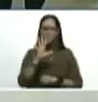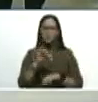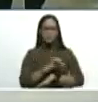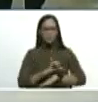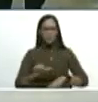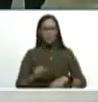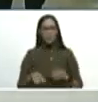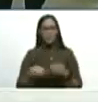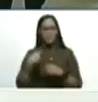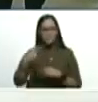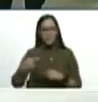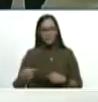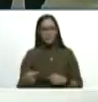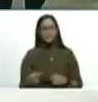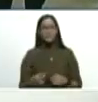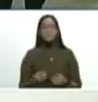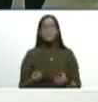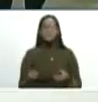81.695. Se han asignado